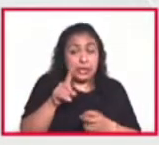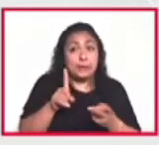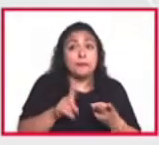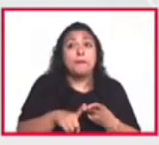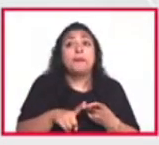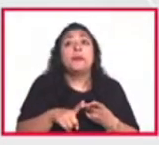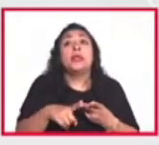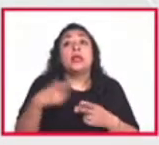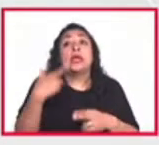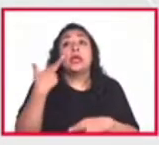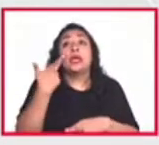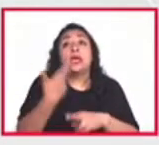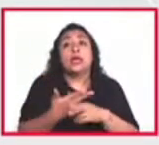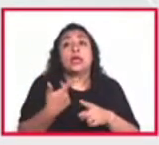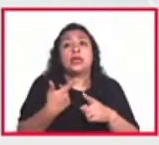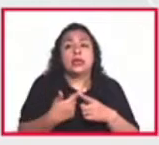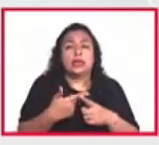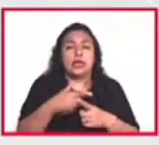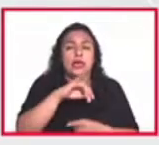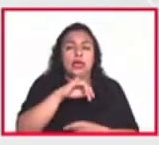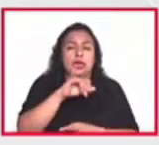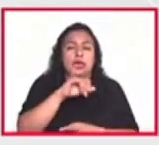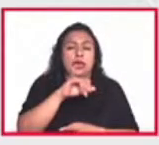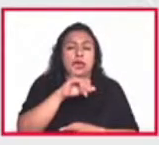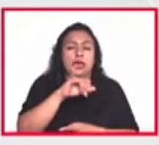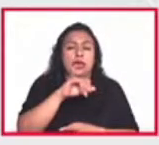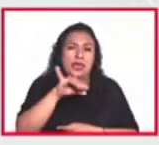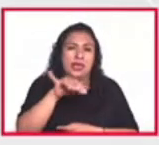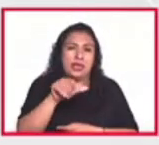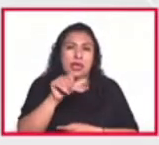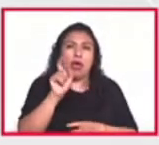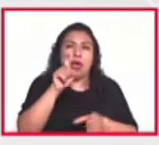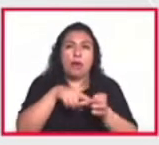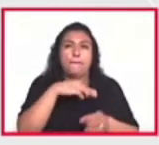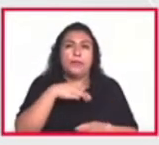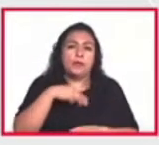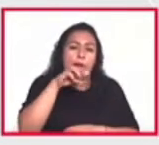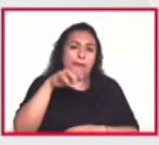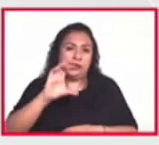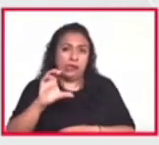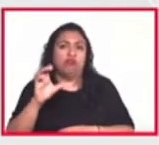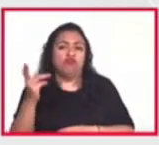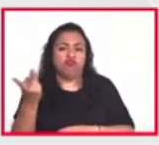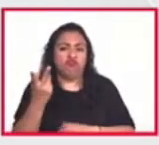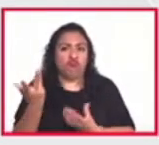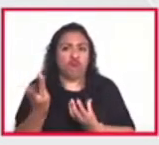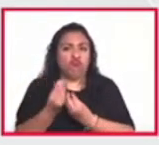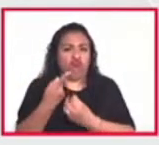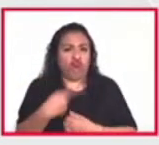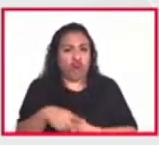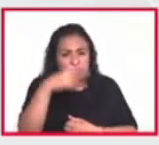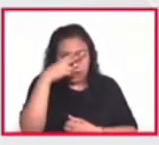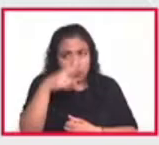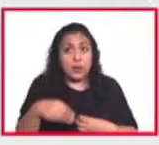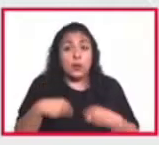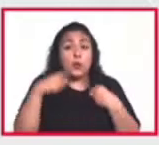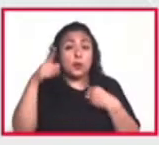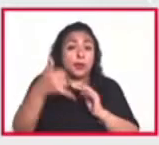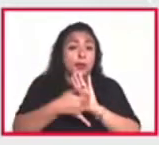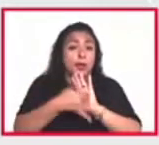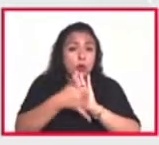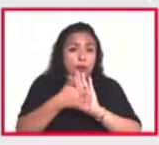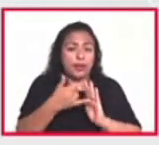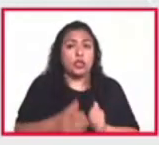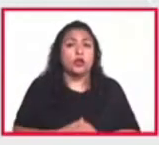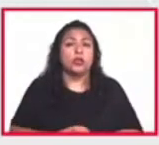Jano Mejía, que es un miembro de la AMC y un gran colega mexicano que vive en Nueva York.